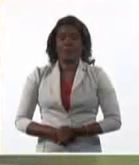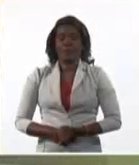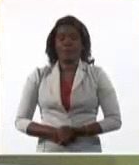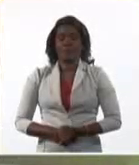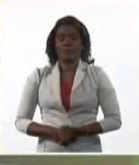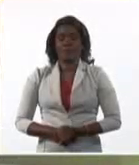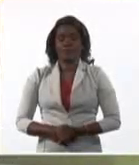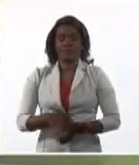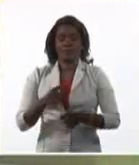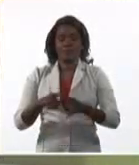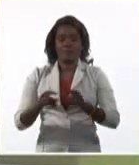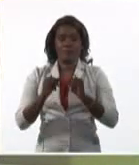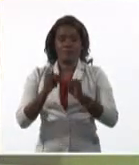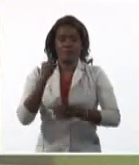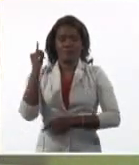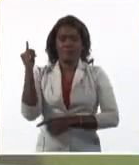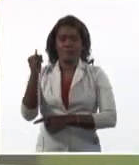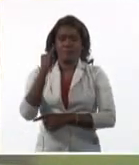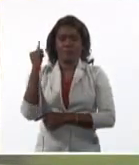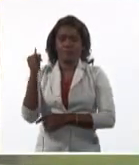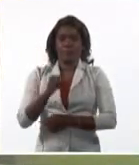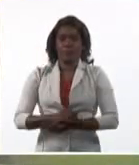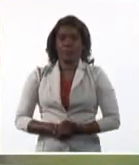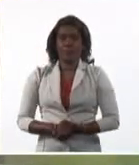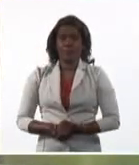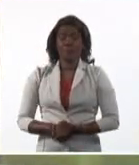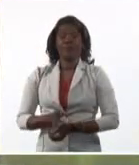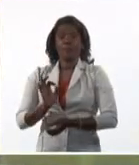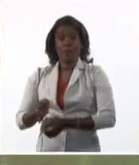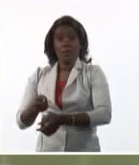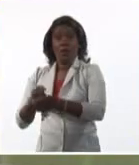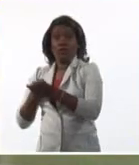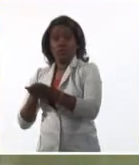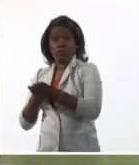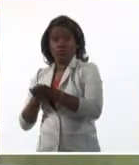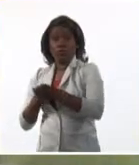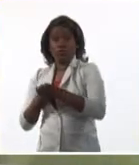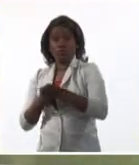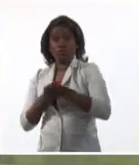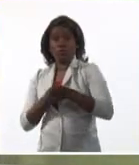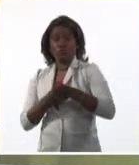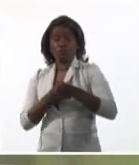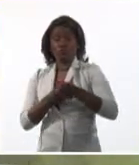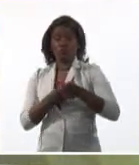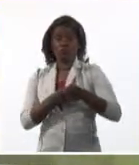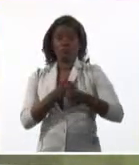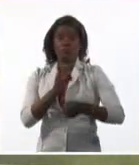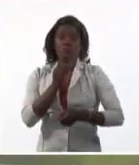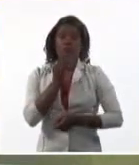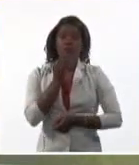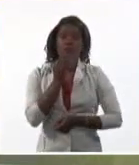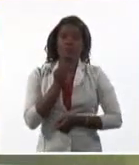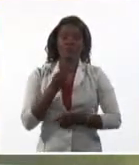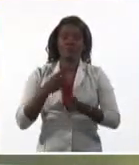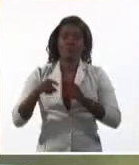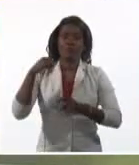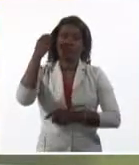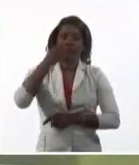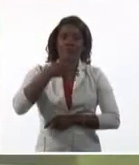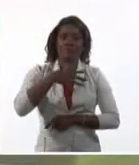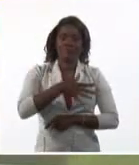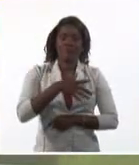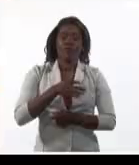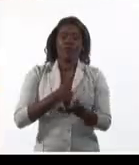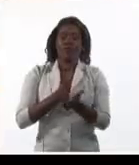Repasemos el acontecer internacional. La guerra de Israel contra los palestinos extiende sus efectos a otras regiones del Medio Oriente. Y